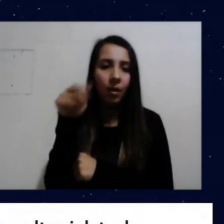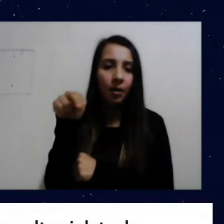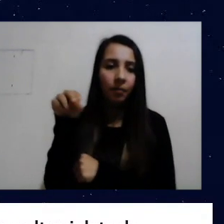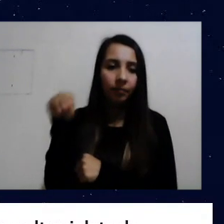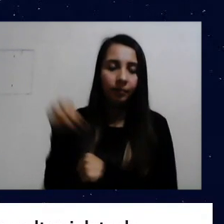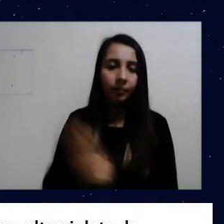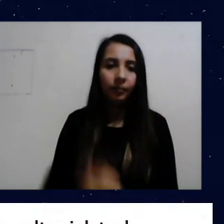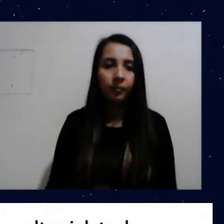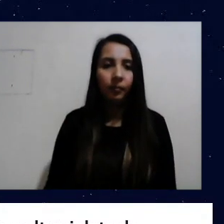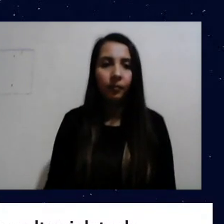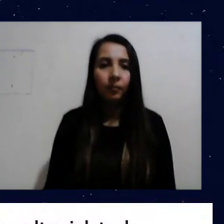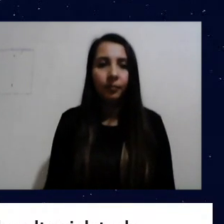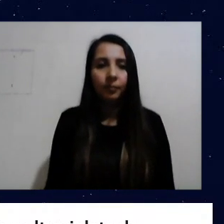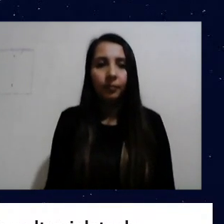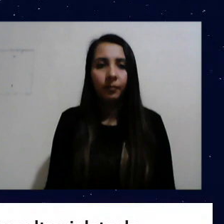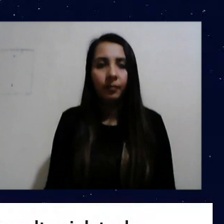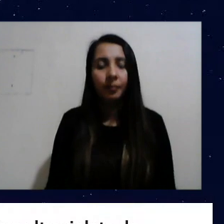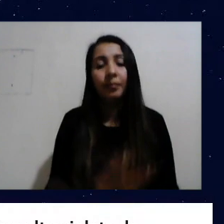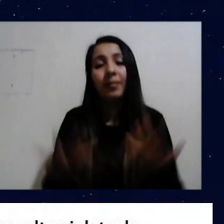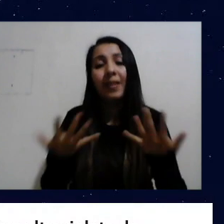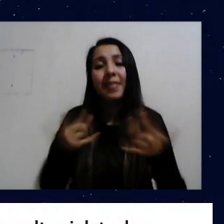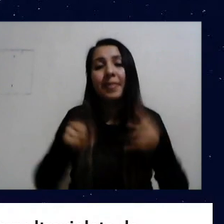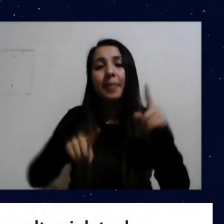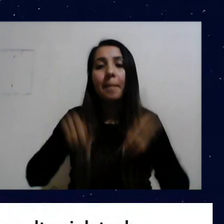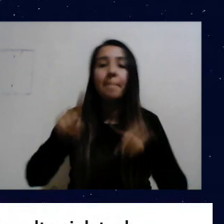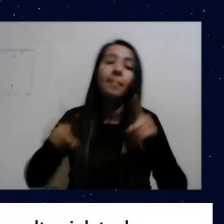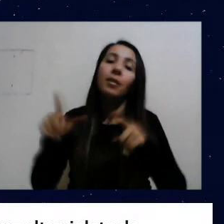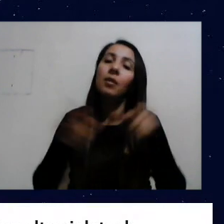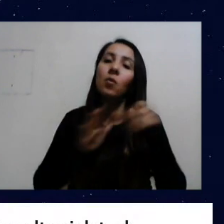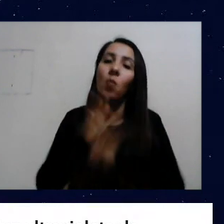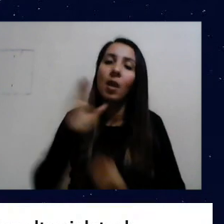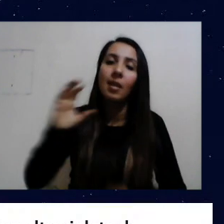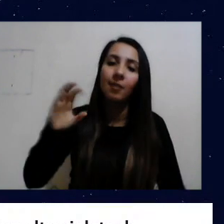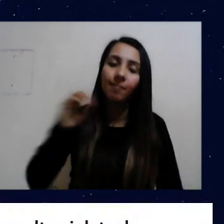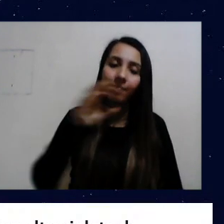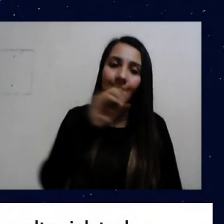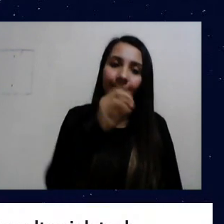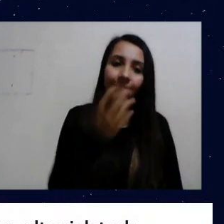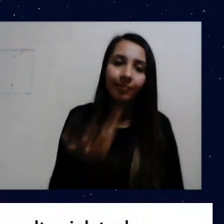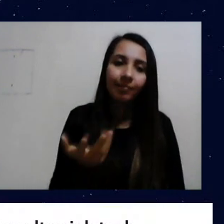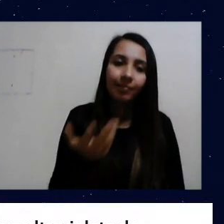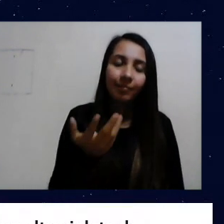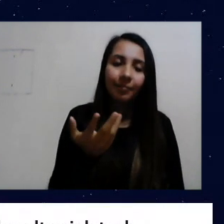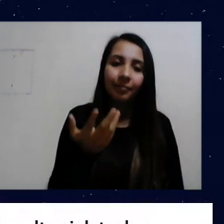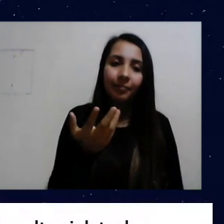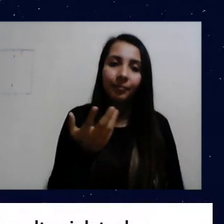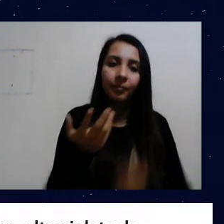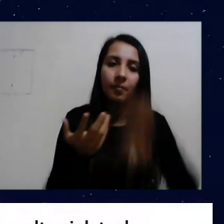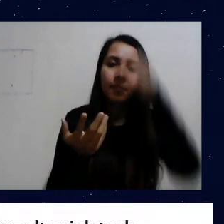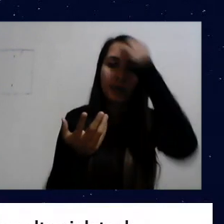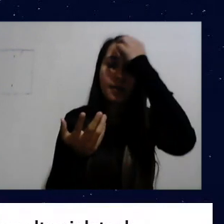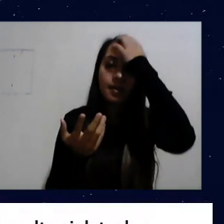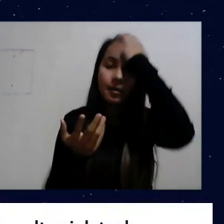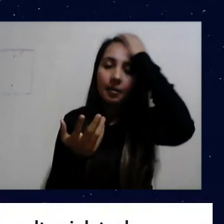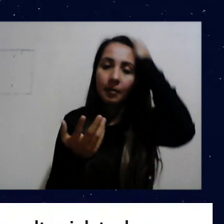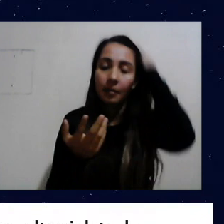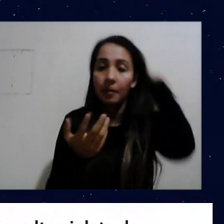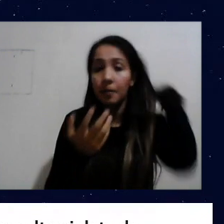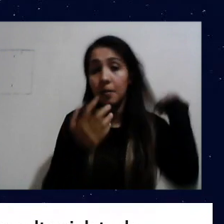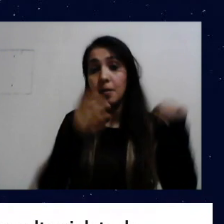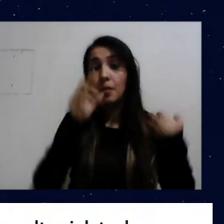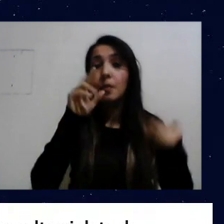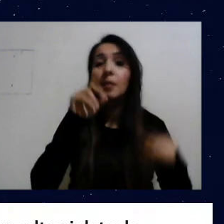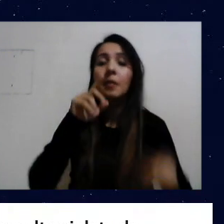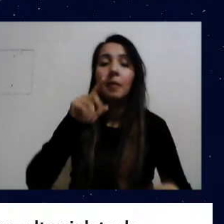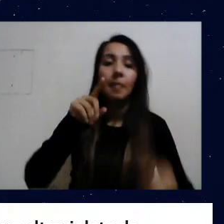Si volvemos a las transparencias, a ver, esperad un momento,